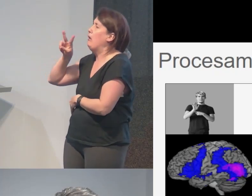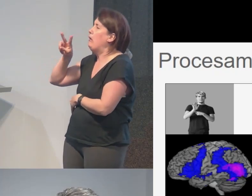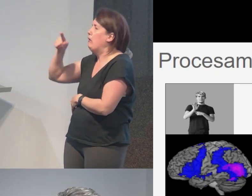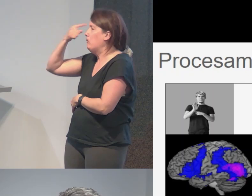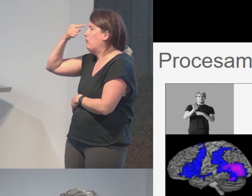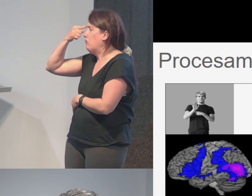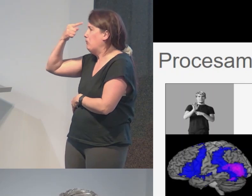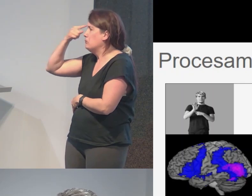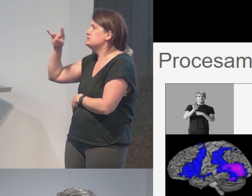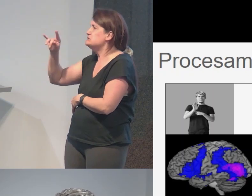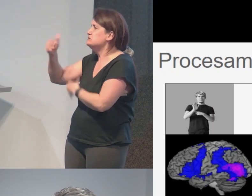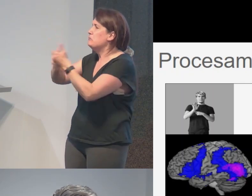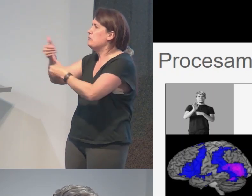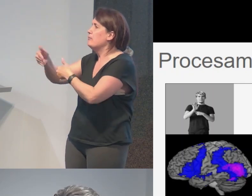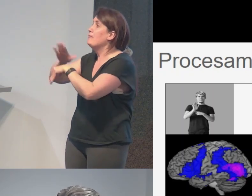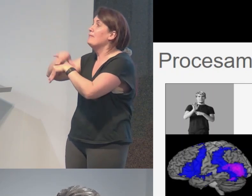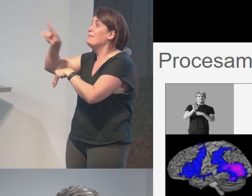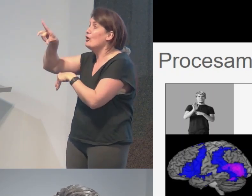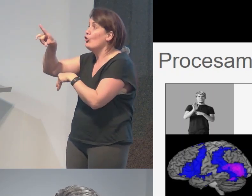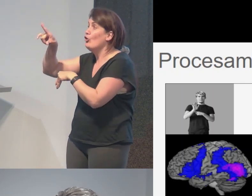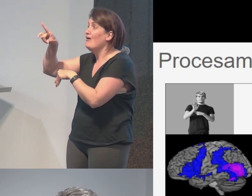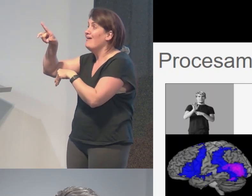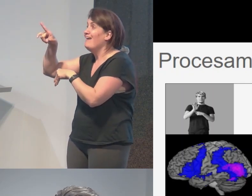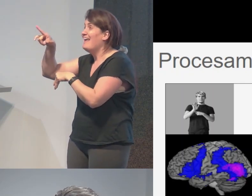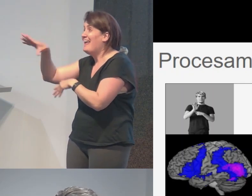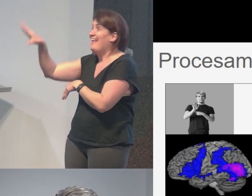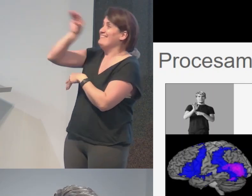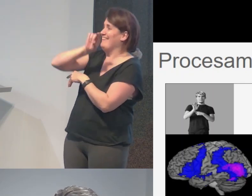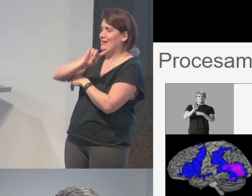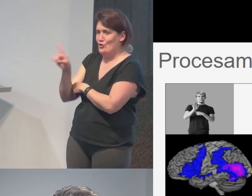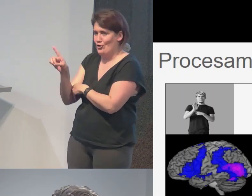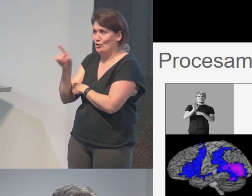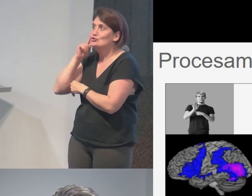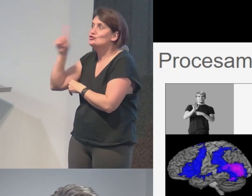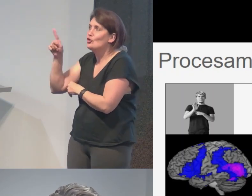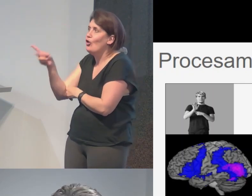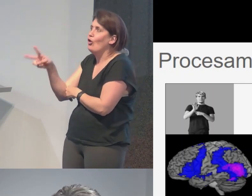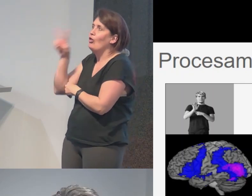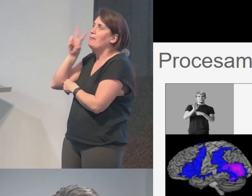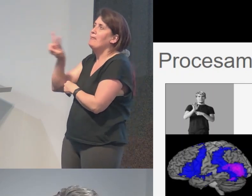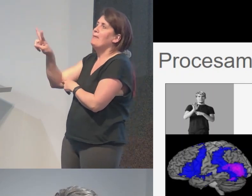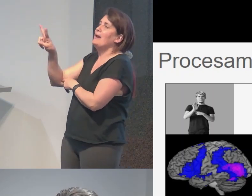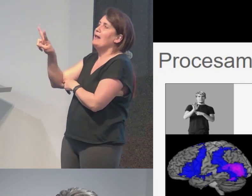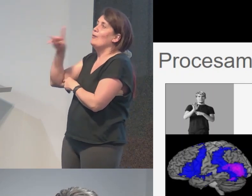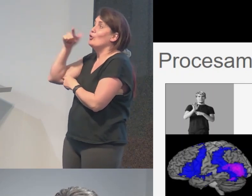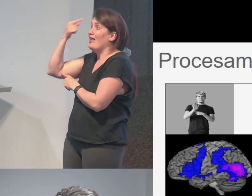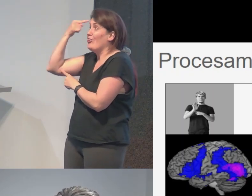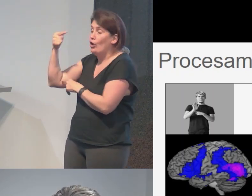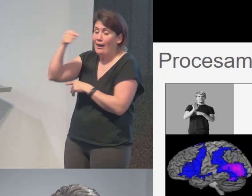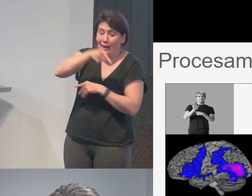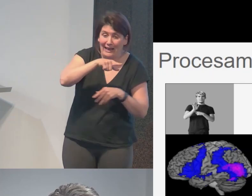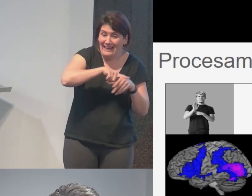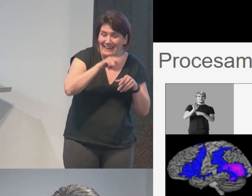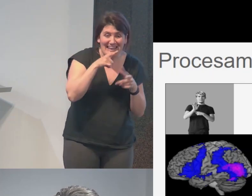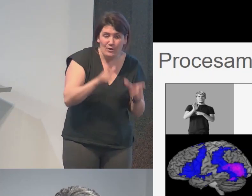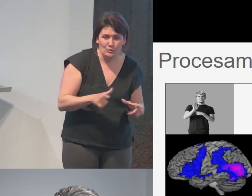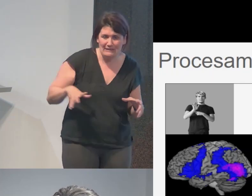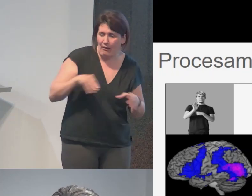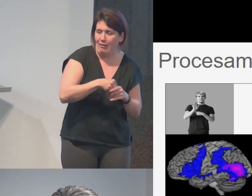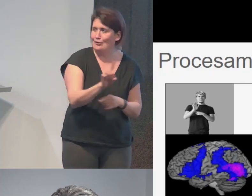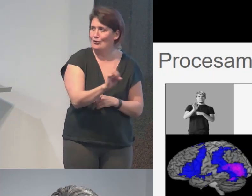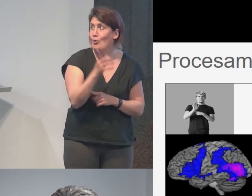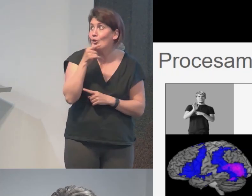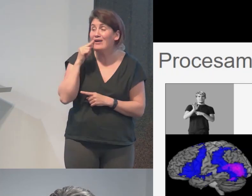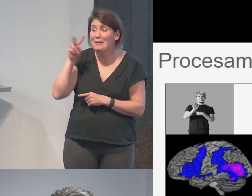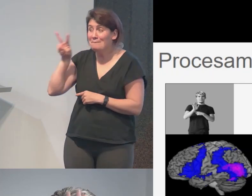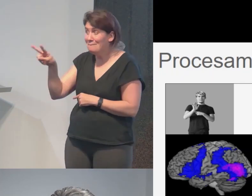procesan, pero el procesamiento no va más allá, no llega a las zonas lingüísticas, porque para estas personas no están